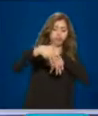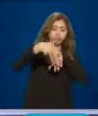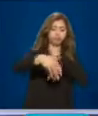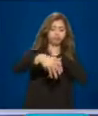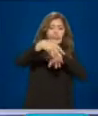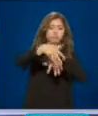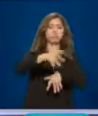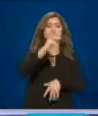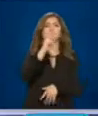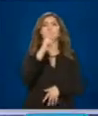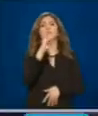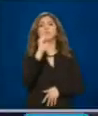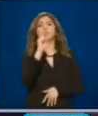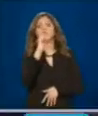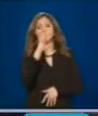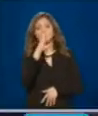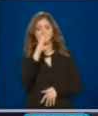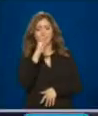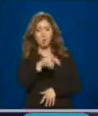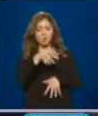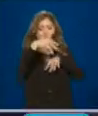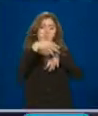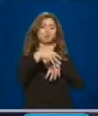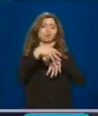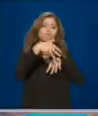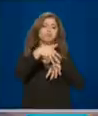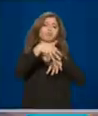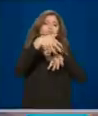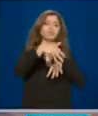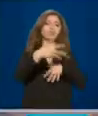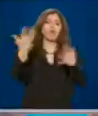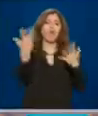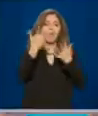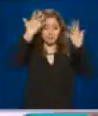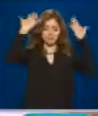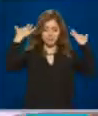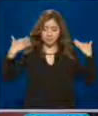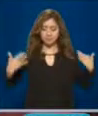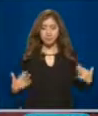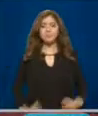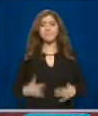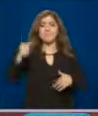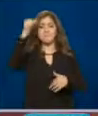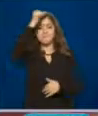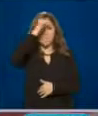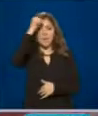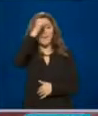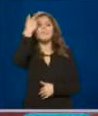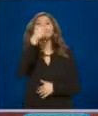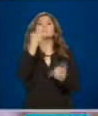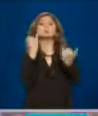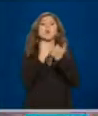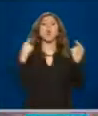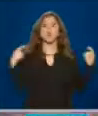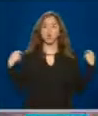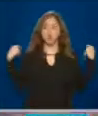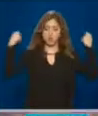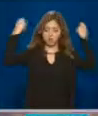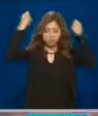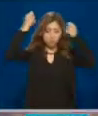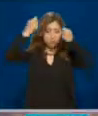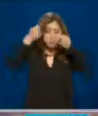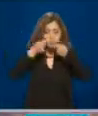procesión y lleva todos los arreos de obispo, pero además lleva como una especie como de capa que